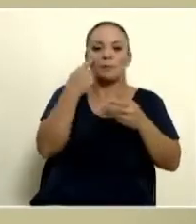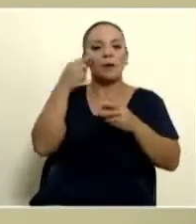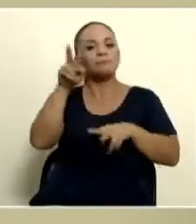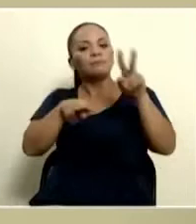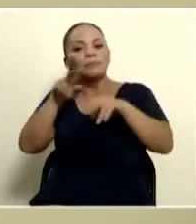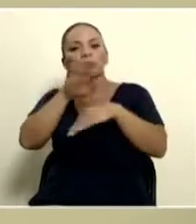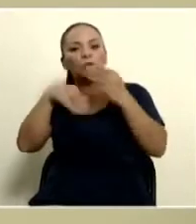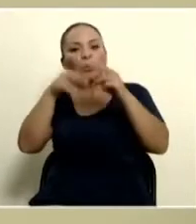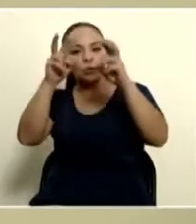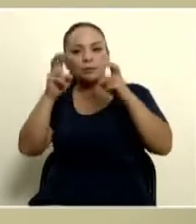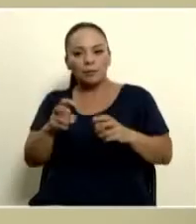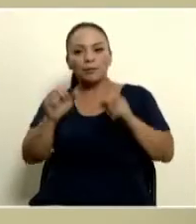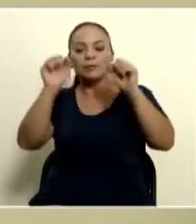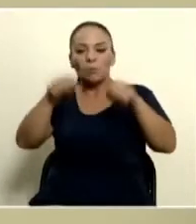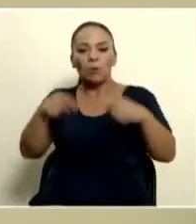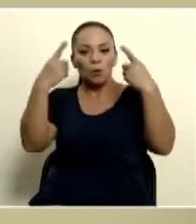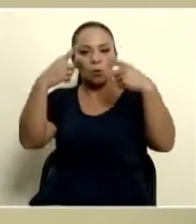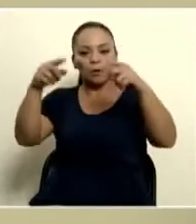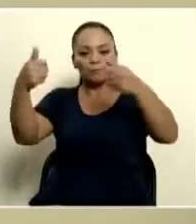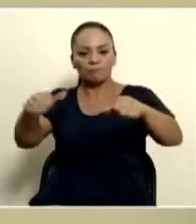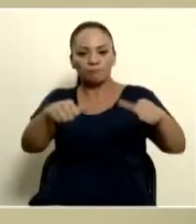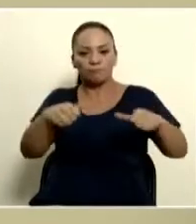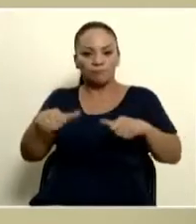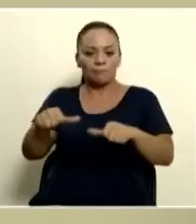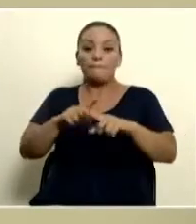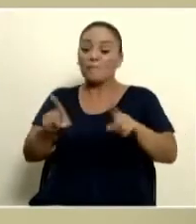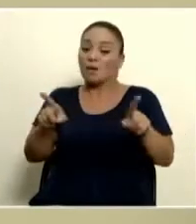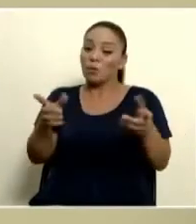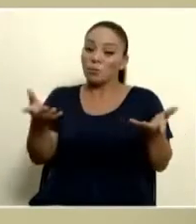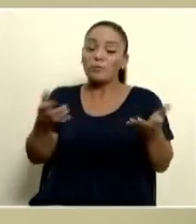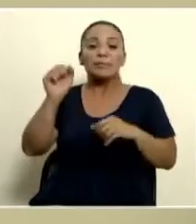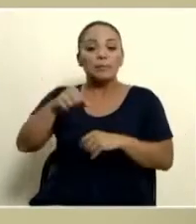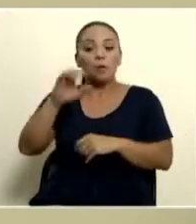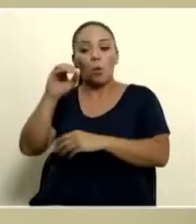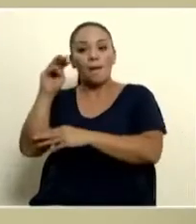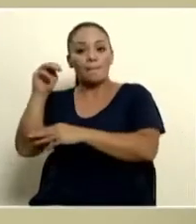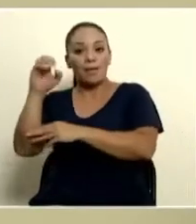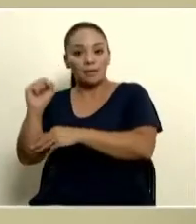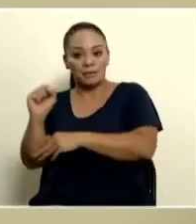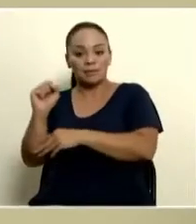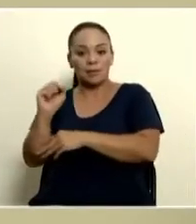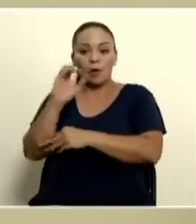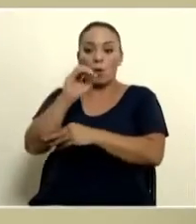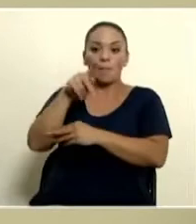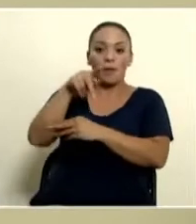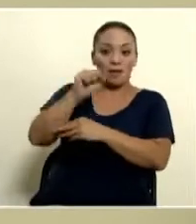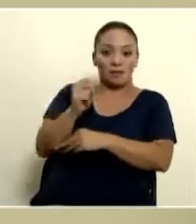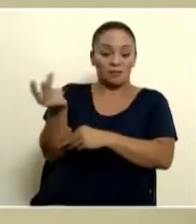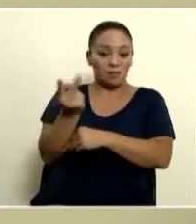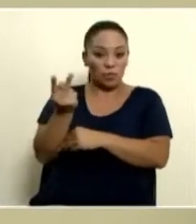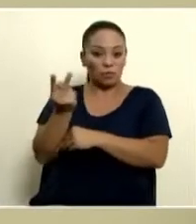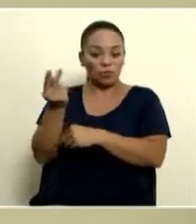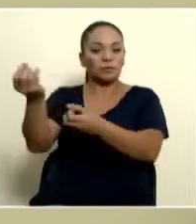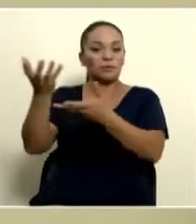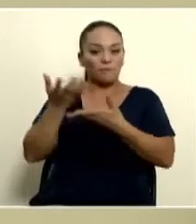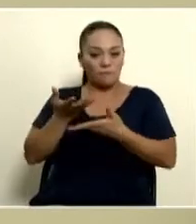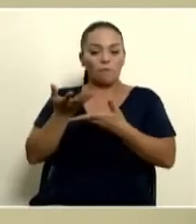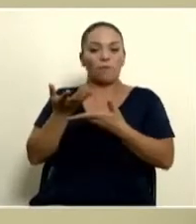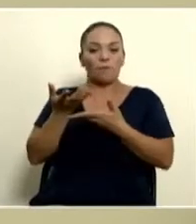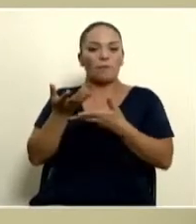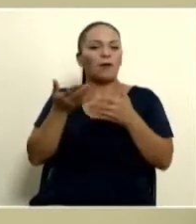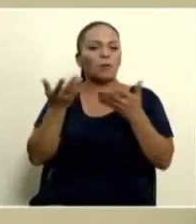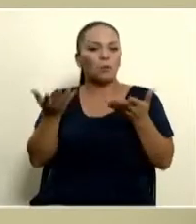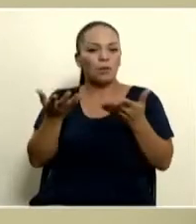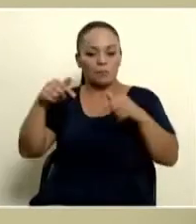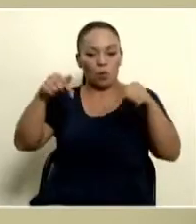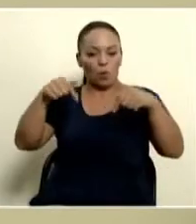estos temas y poder llegar a algunos consensos. Pero sí, la OMS y OPS nos han indicado